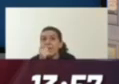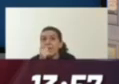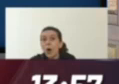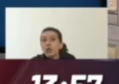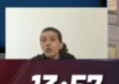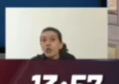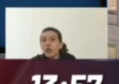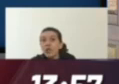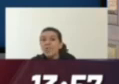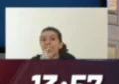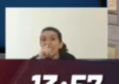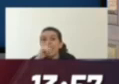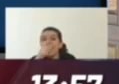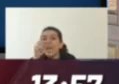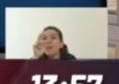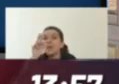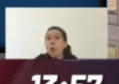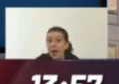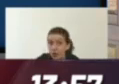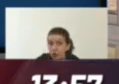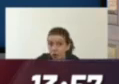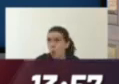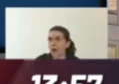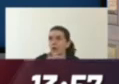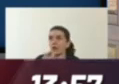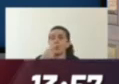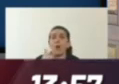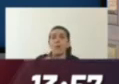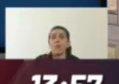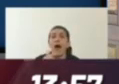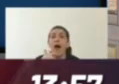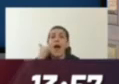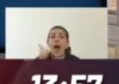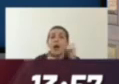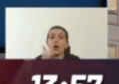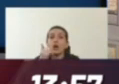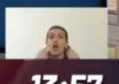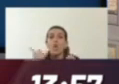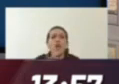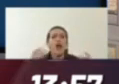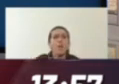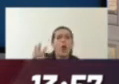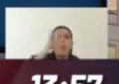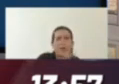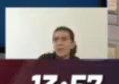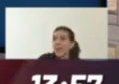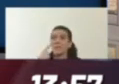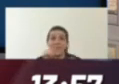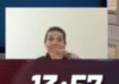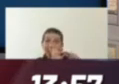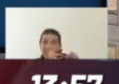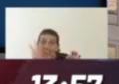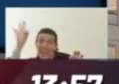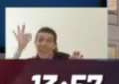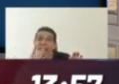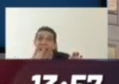Ahora les voy a mostrar cómo ha evolucionado los contagios en muchas provincias. Esta línea azul, que no sé si se